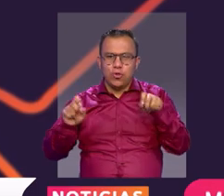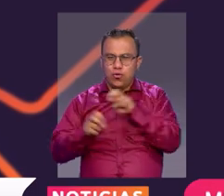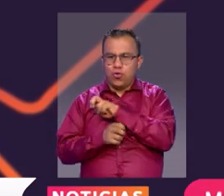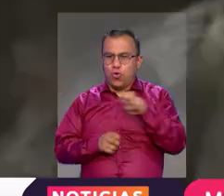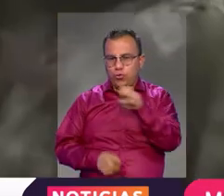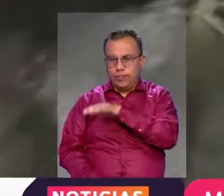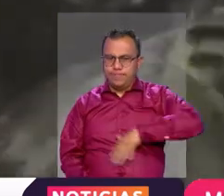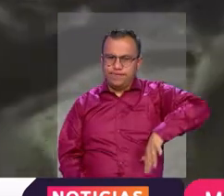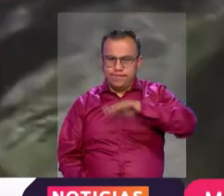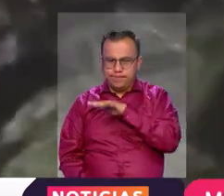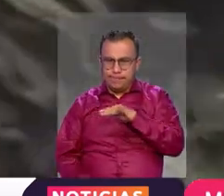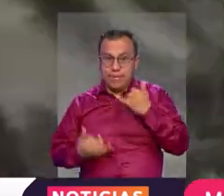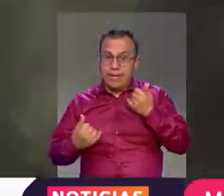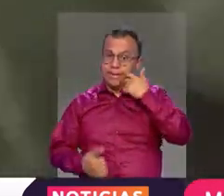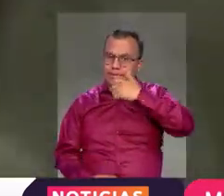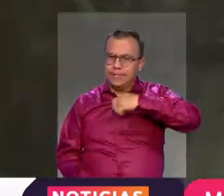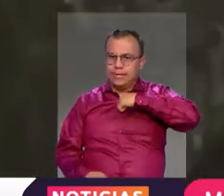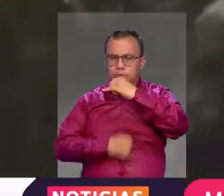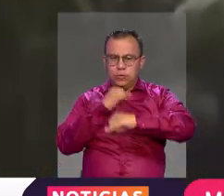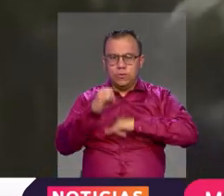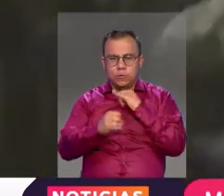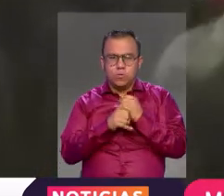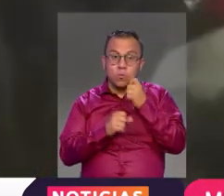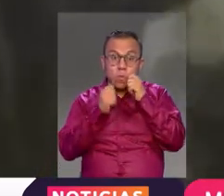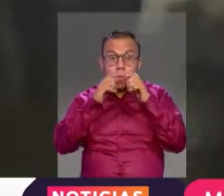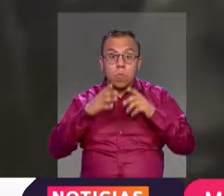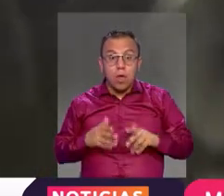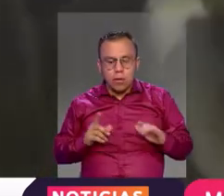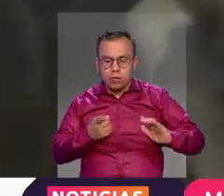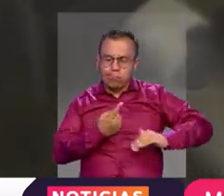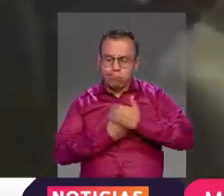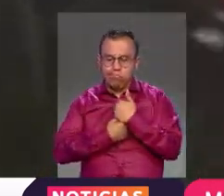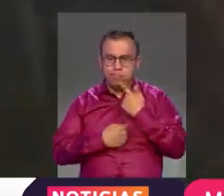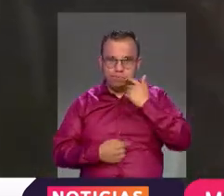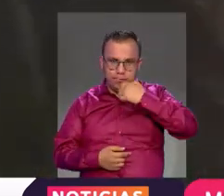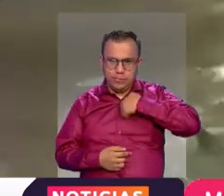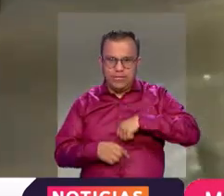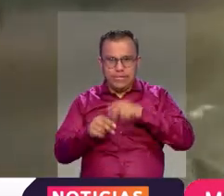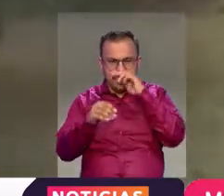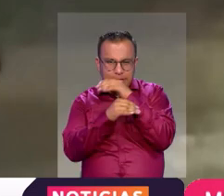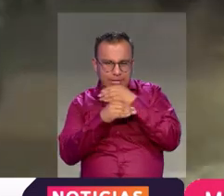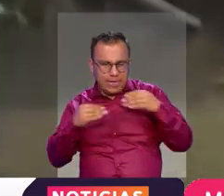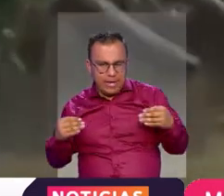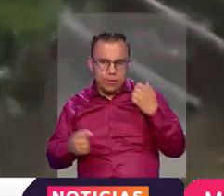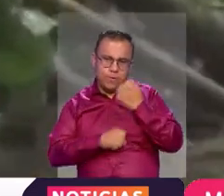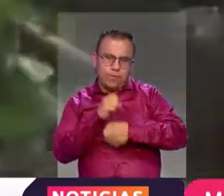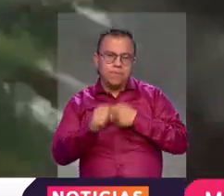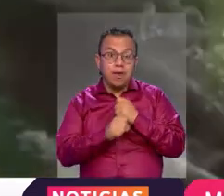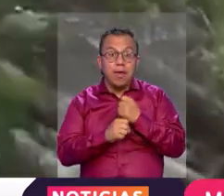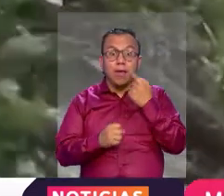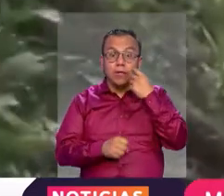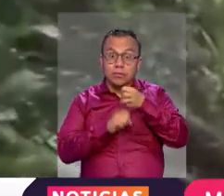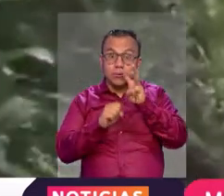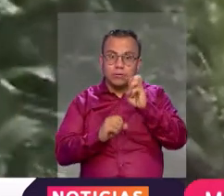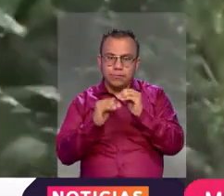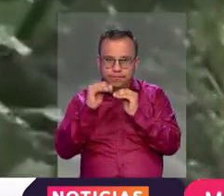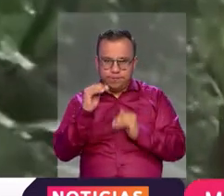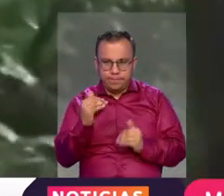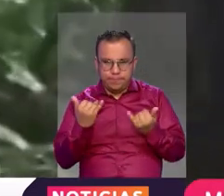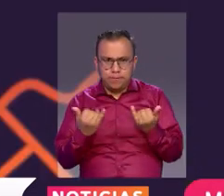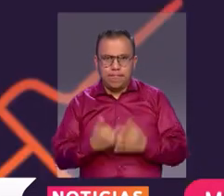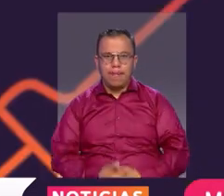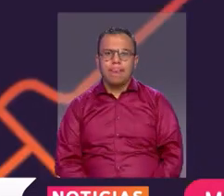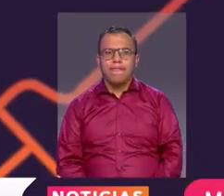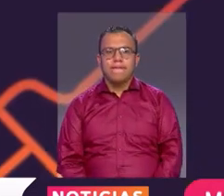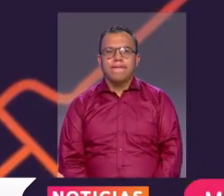norte del país. El derecho internacional humanitario establece la protección de los derechos de los niños y menores de edad en el conflicto.